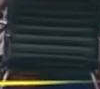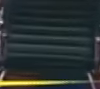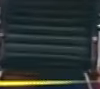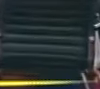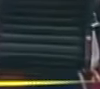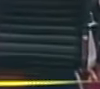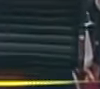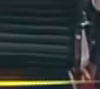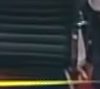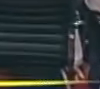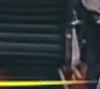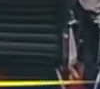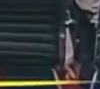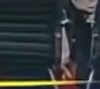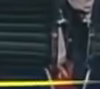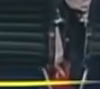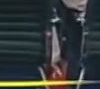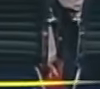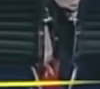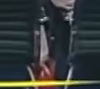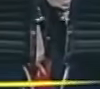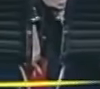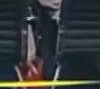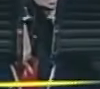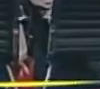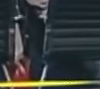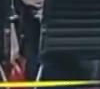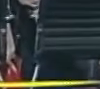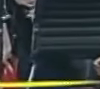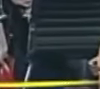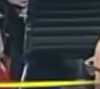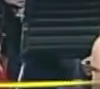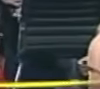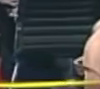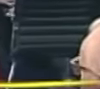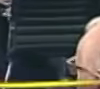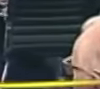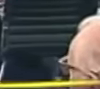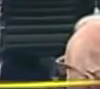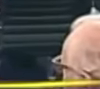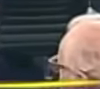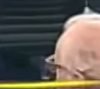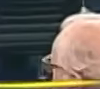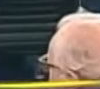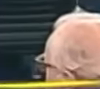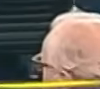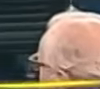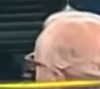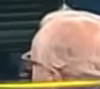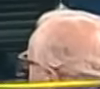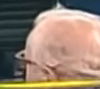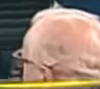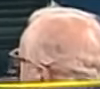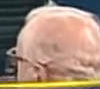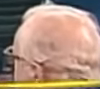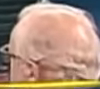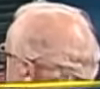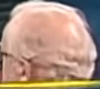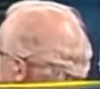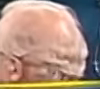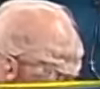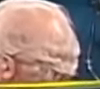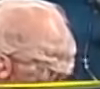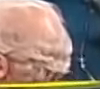que logra fundirse con el sueño de la patria grande latinoamericana, venciendo el modelo neoliberal y sus